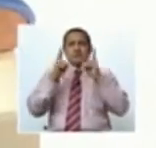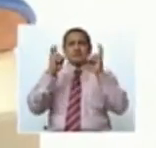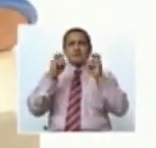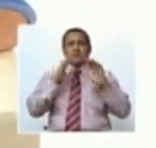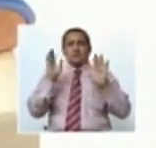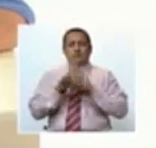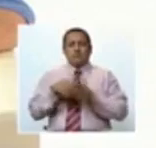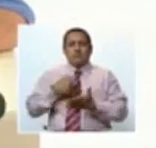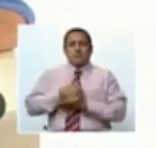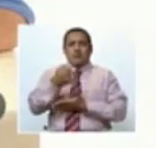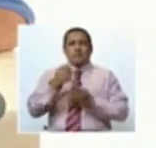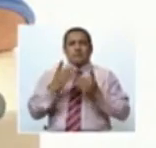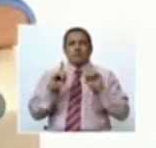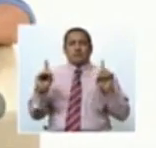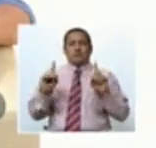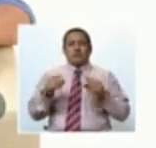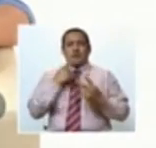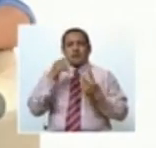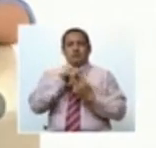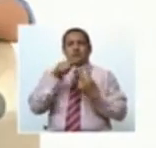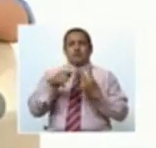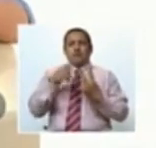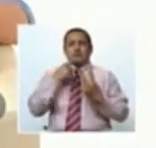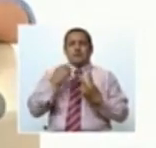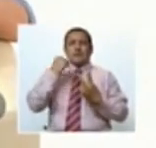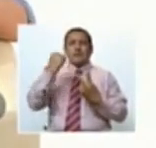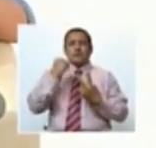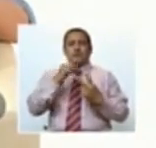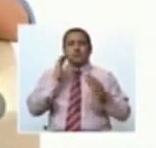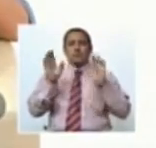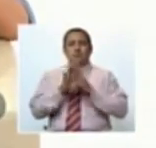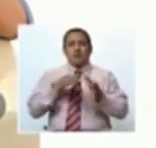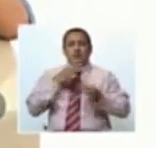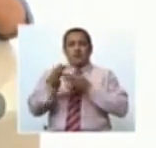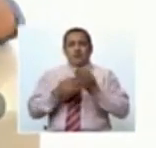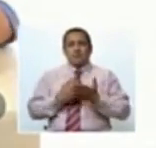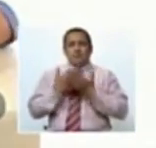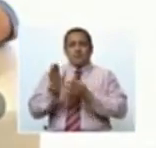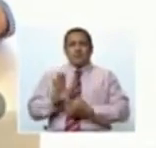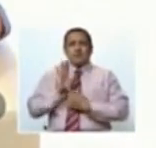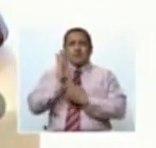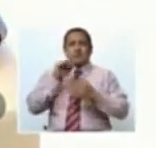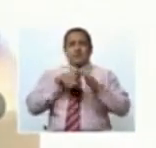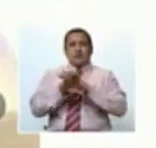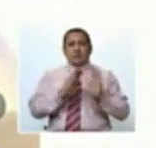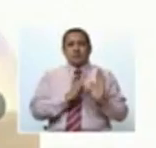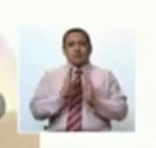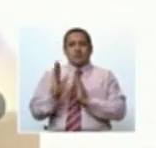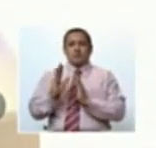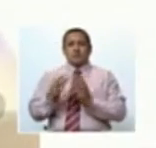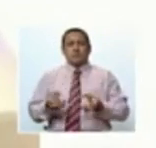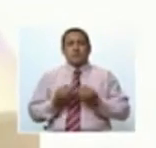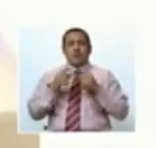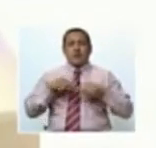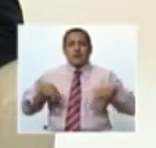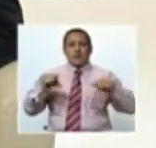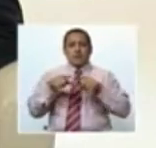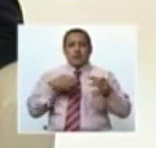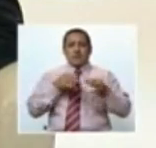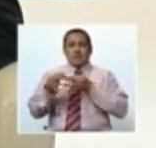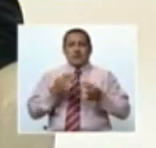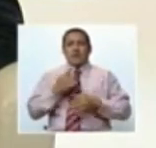al tema de la indemnización, ¿no? Entonces, esos son los 2 derechos que él alega como vulnerados en el proceso de amparo. Claro, porque